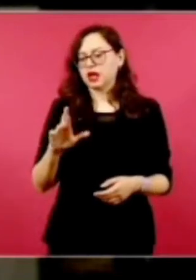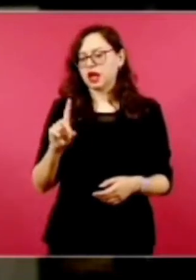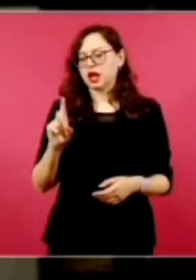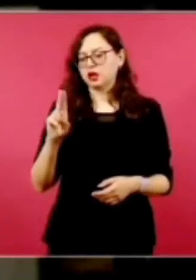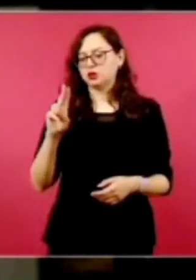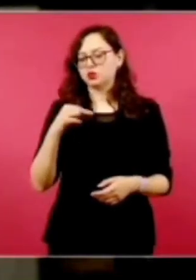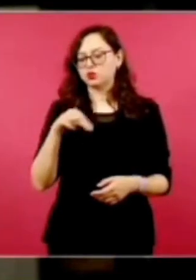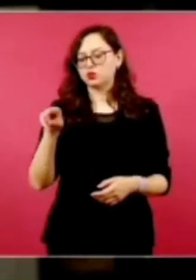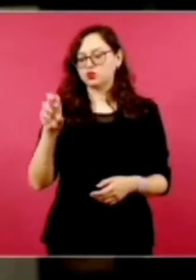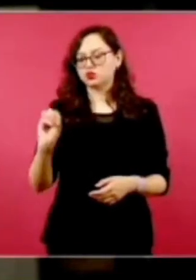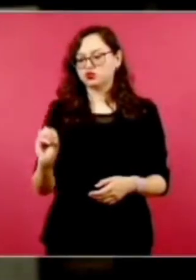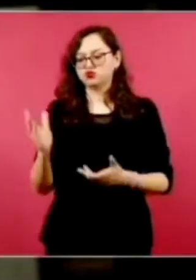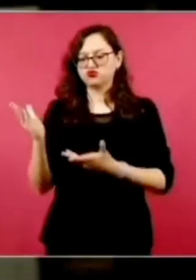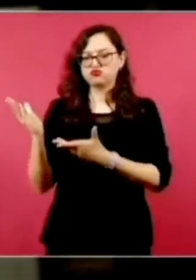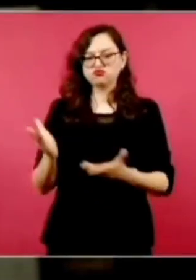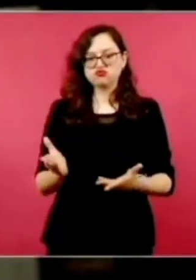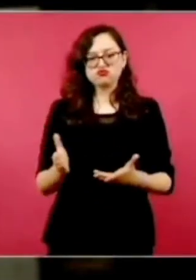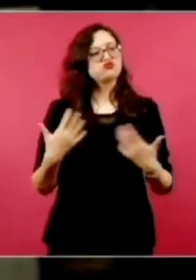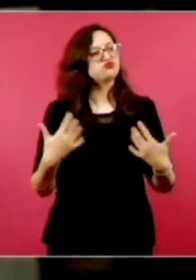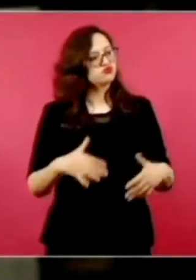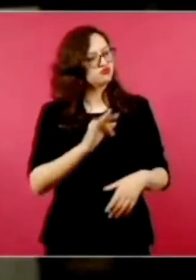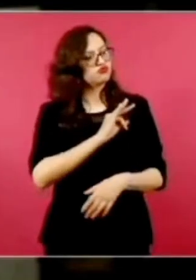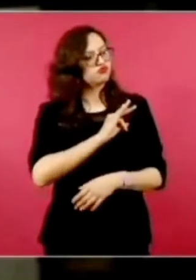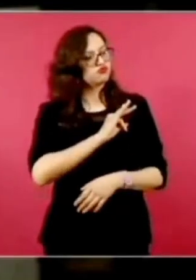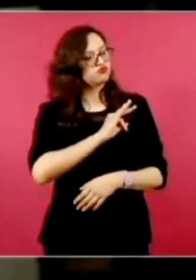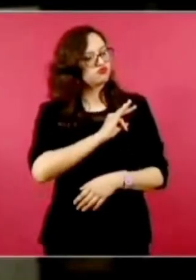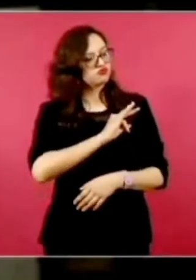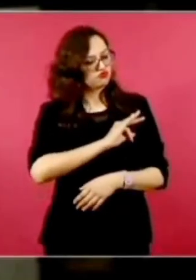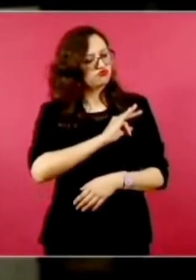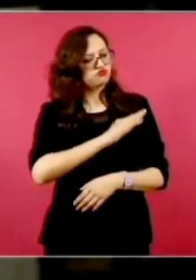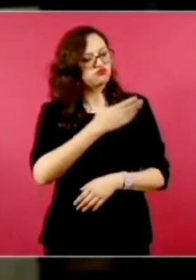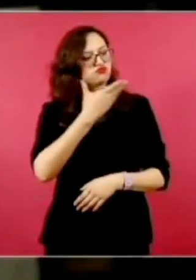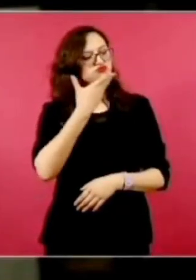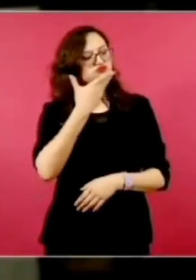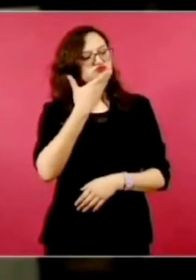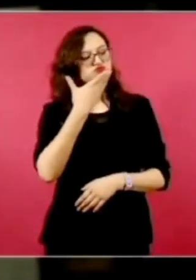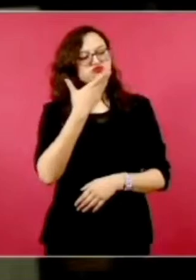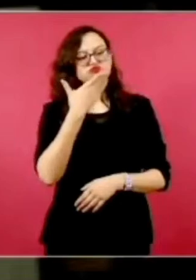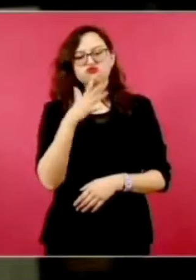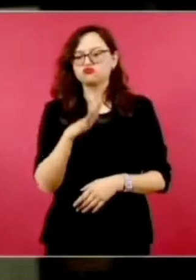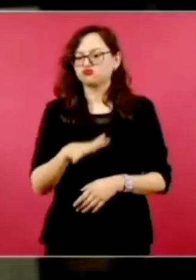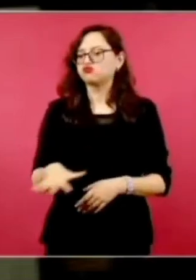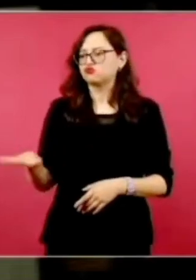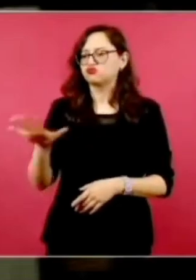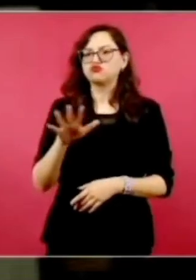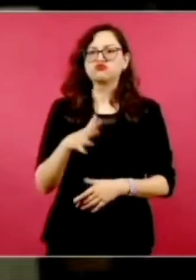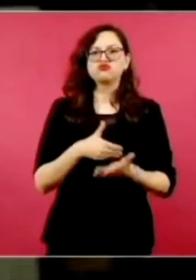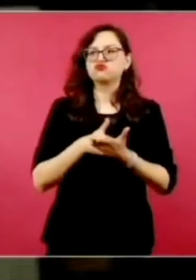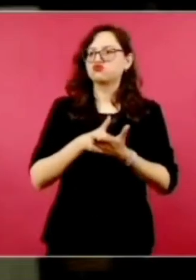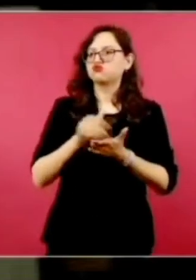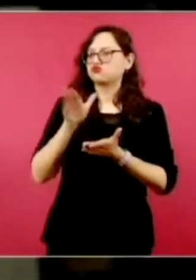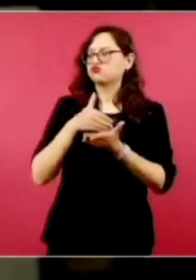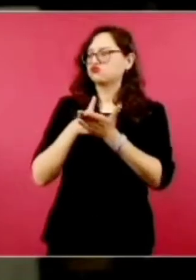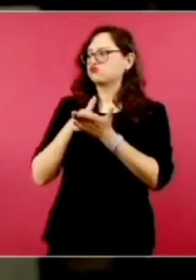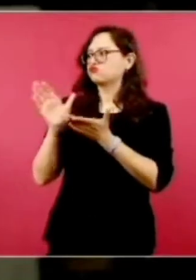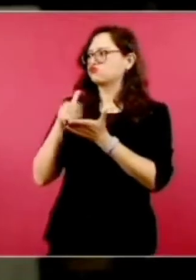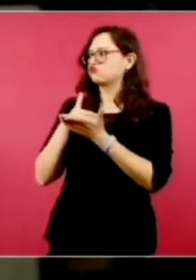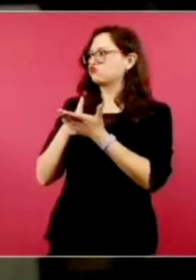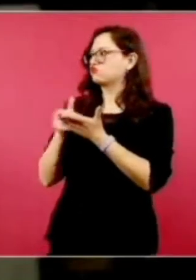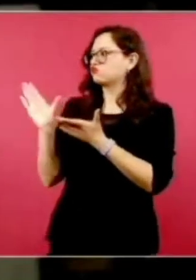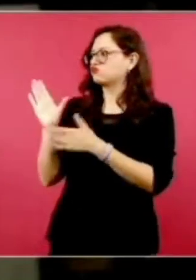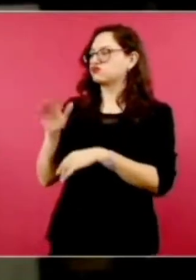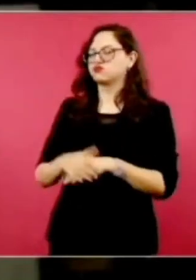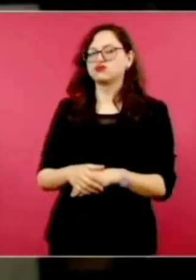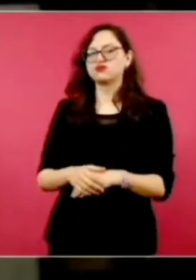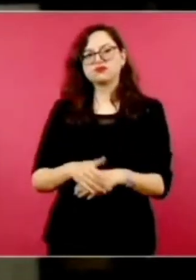operativo e incluso un poco ironizó con la política de la Ciudad de México que se dice santuario de la migración, como que